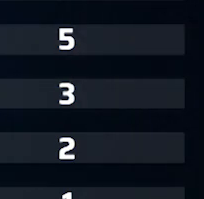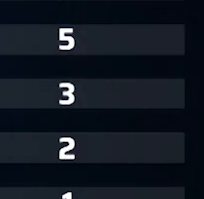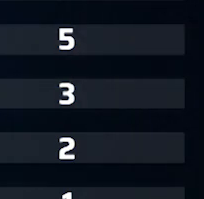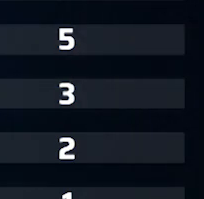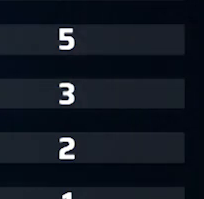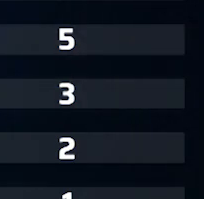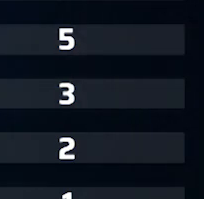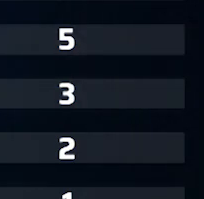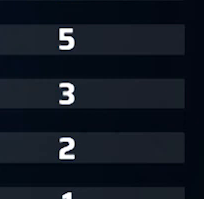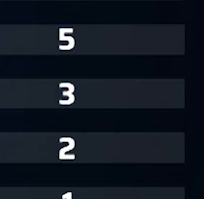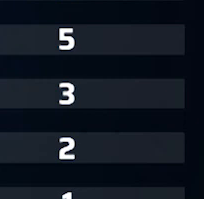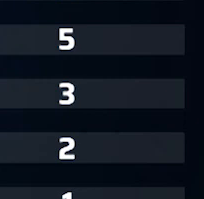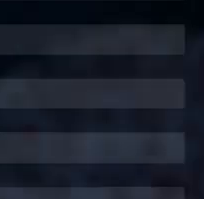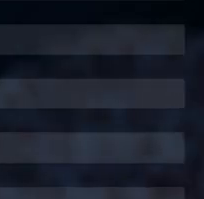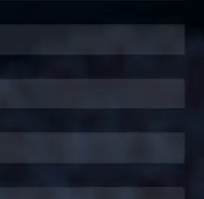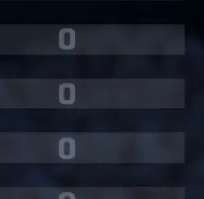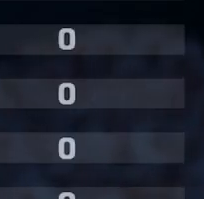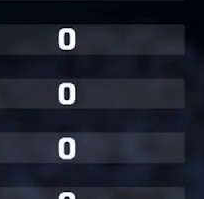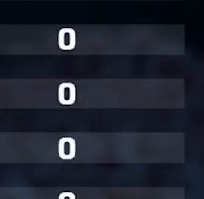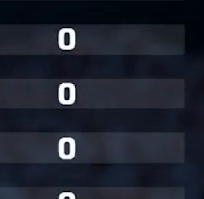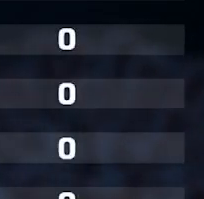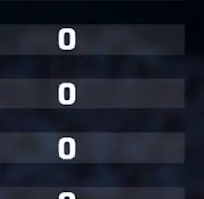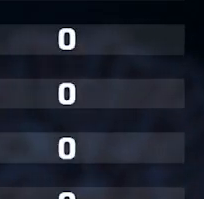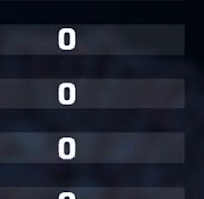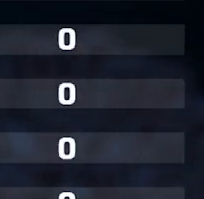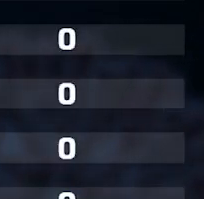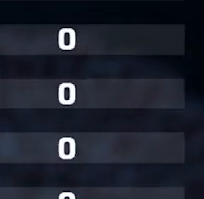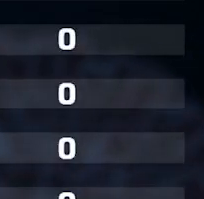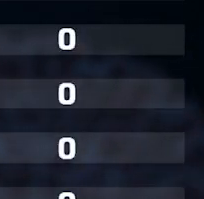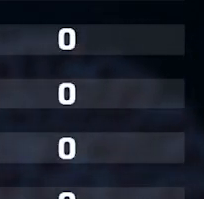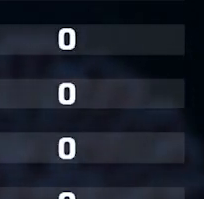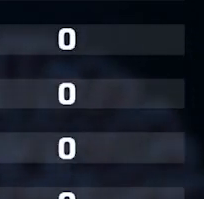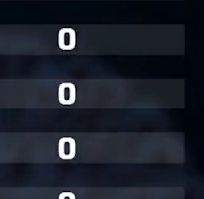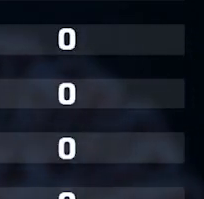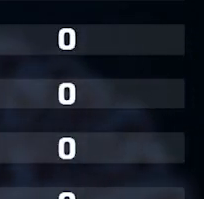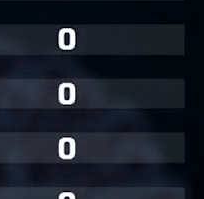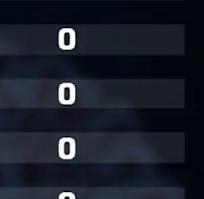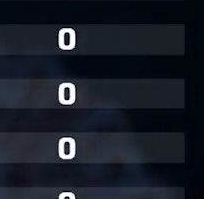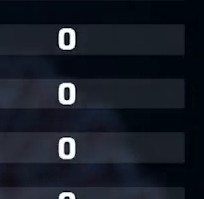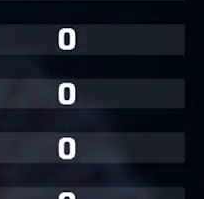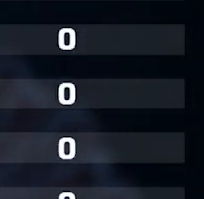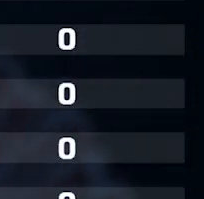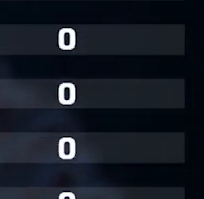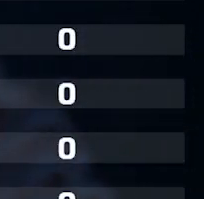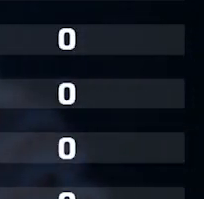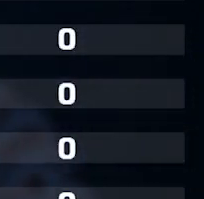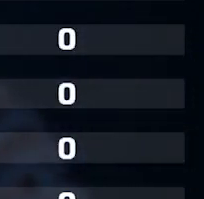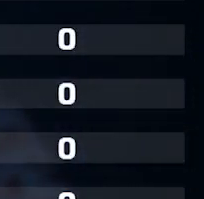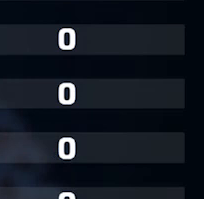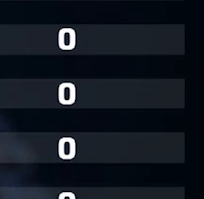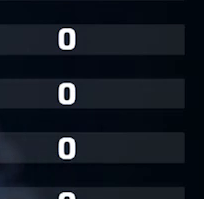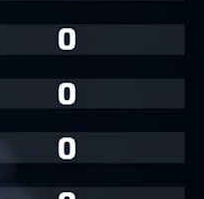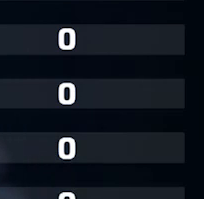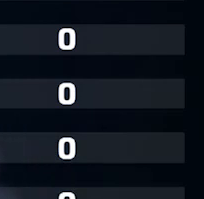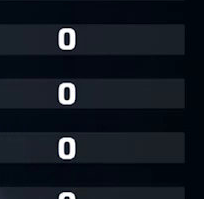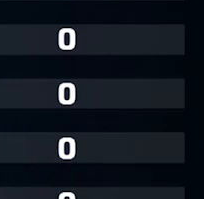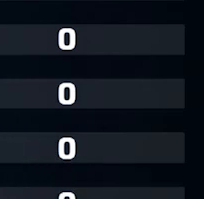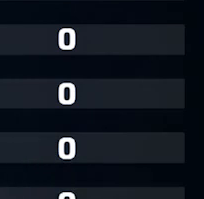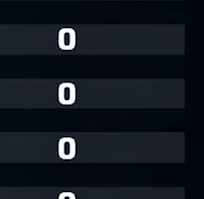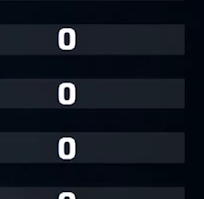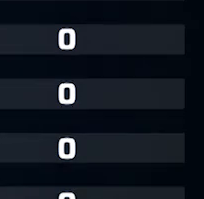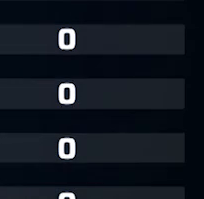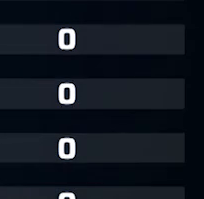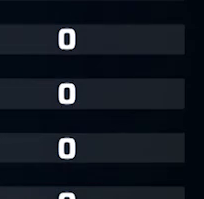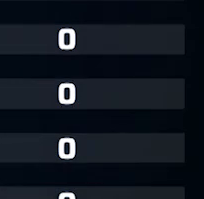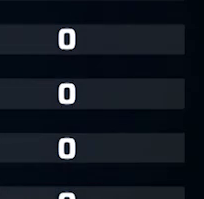casos, 4 recuperados. Santuario, 14 casos en total, 12 recuperados. La Sedia, 6 casos.